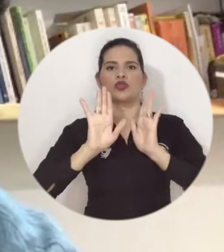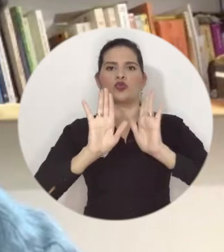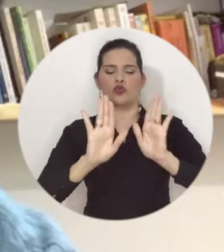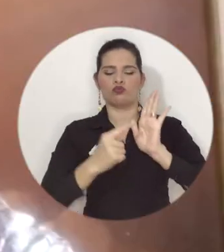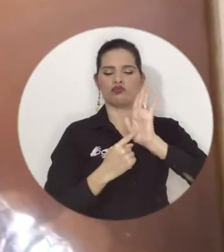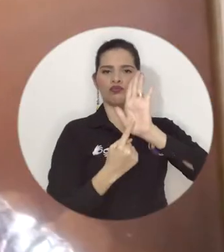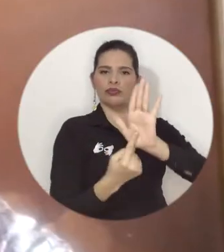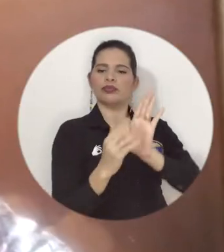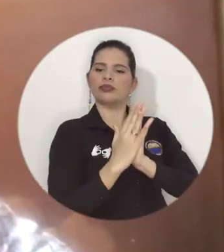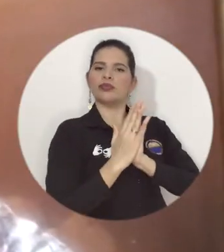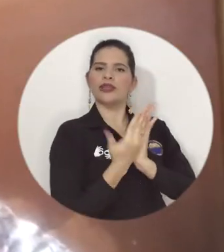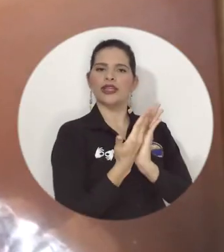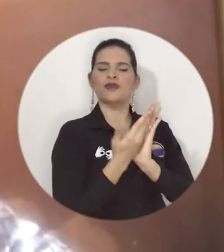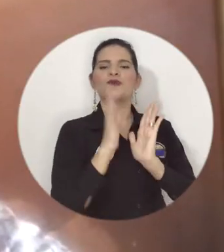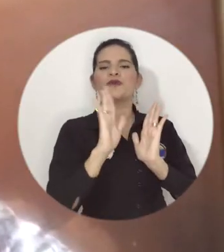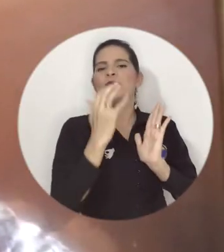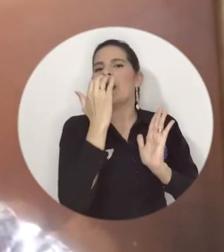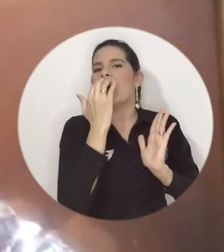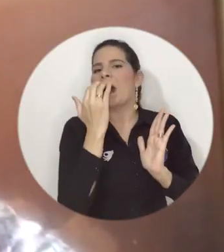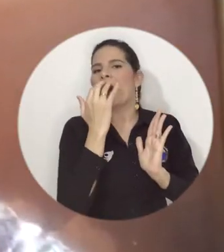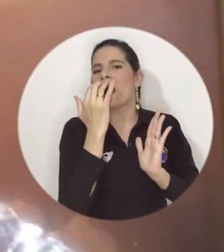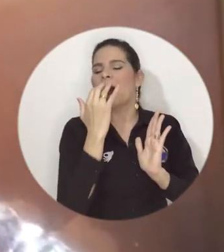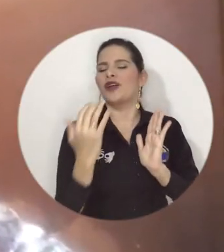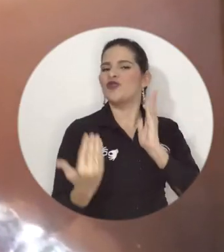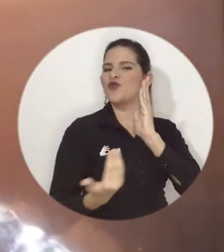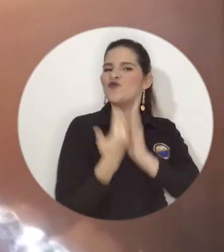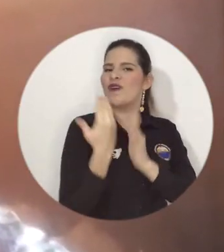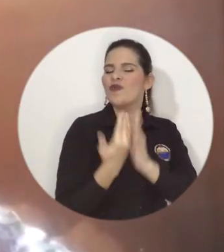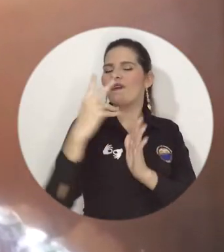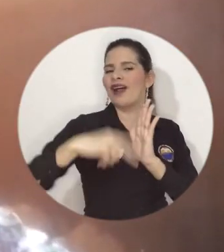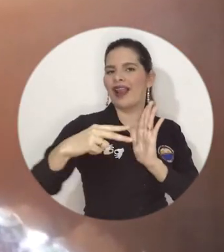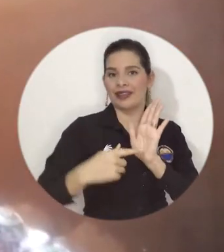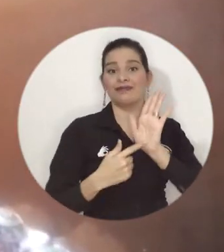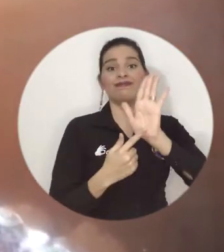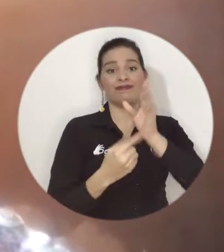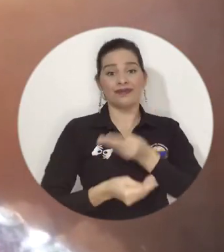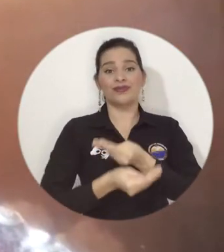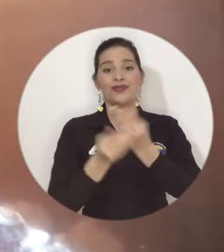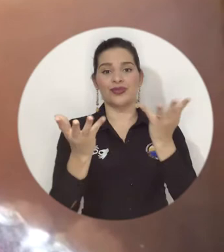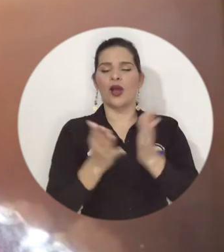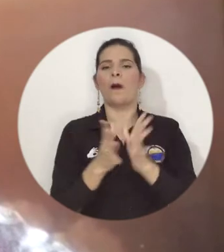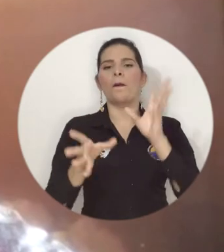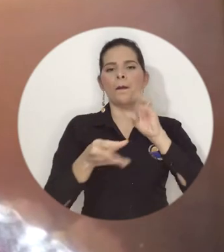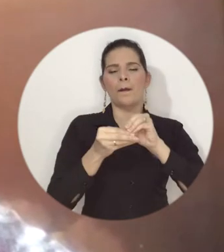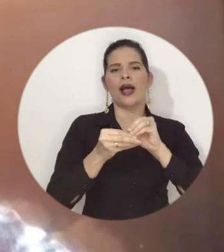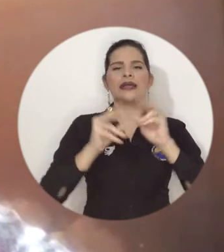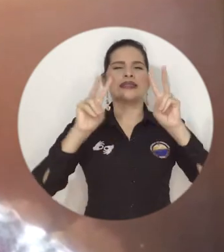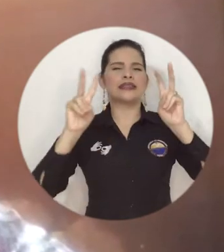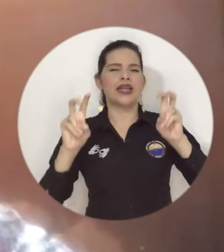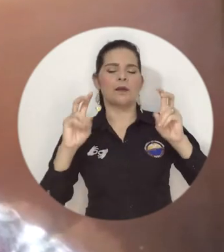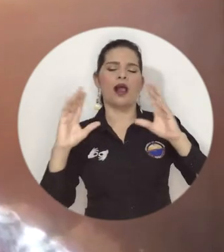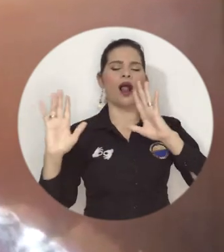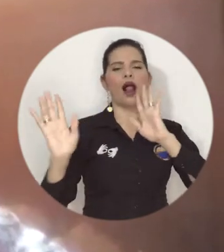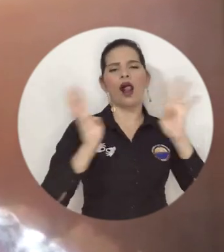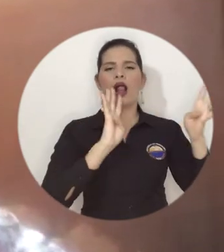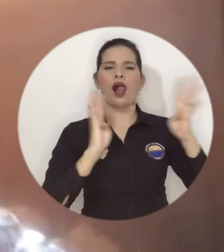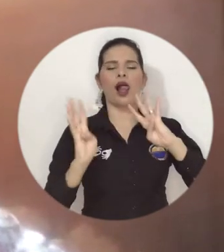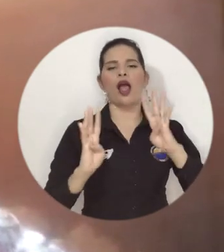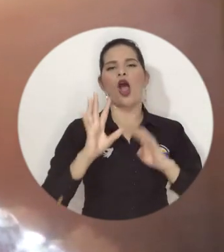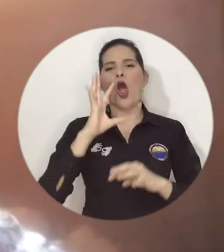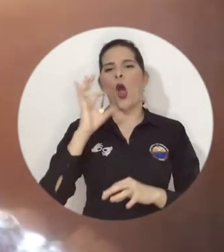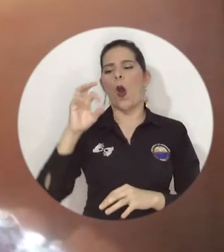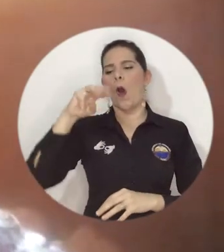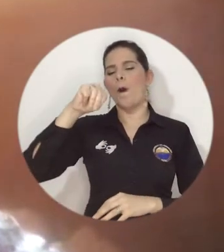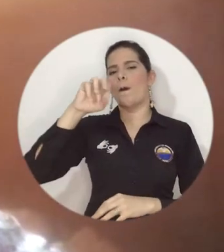obra. Es muy importante que participemos de todo lo que tiene que ver con esto de ferias